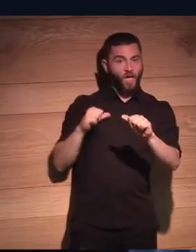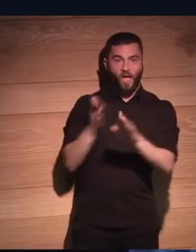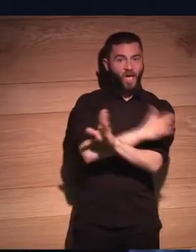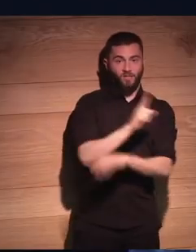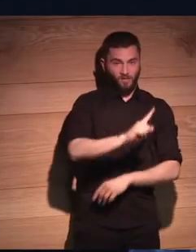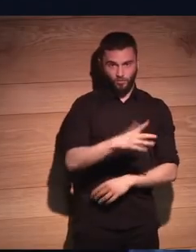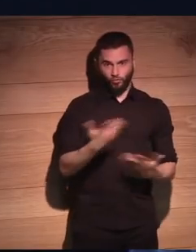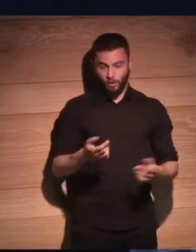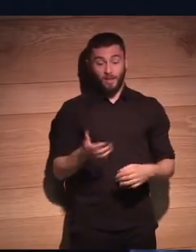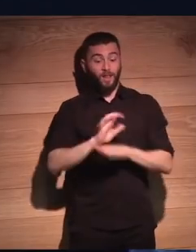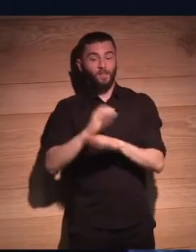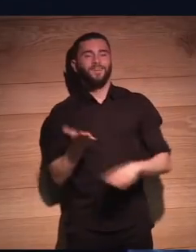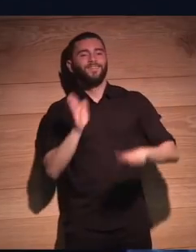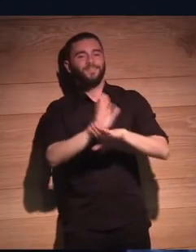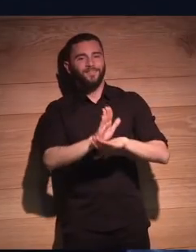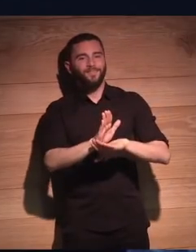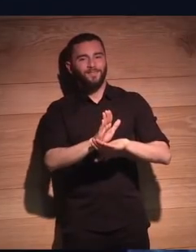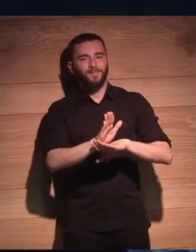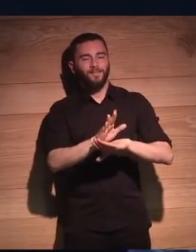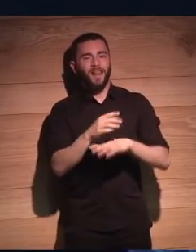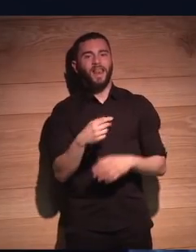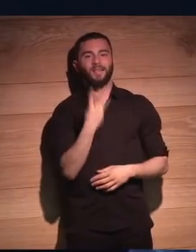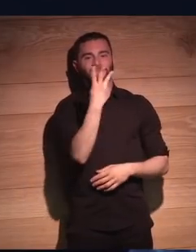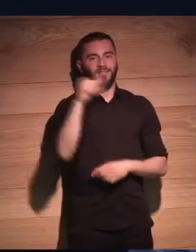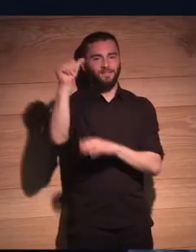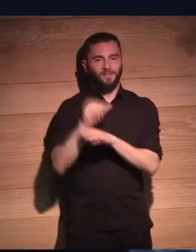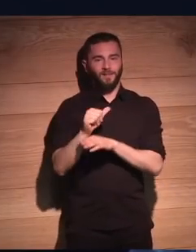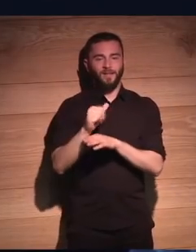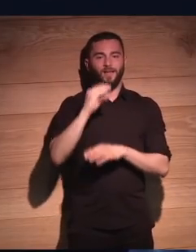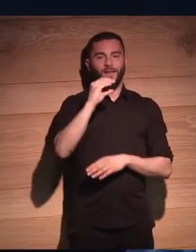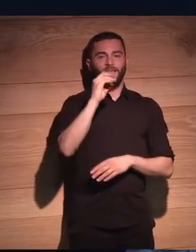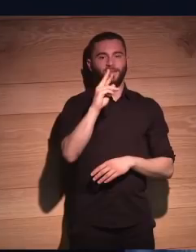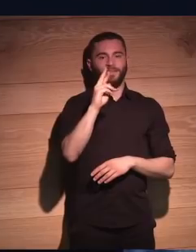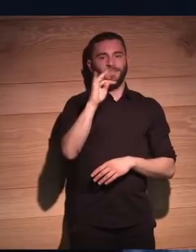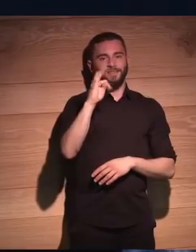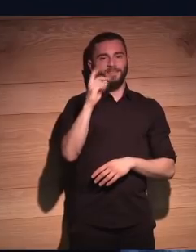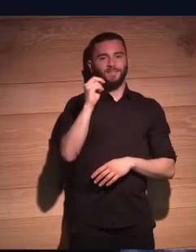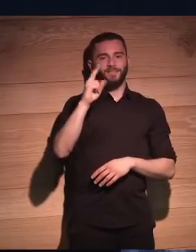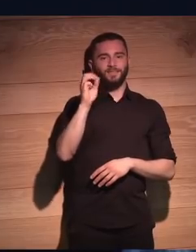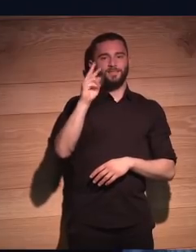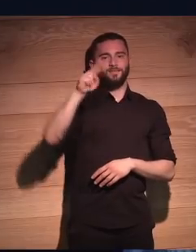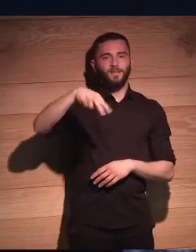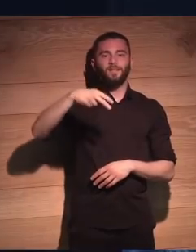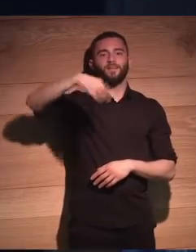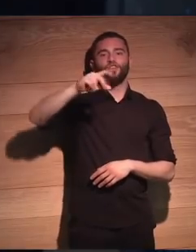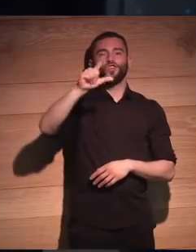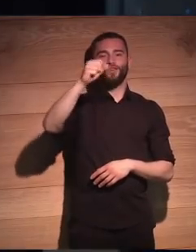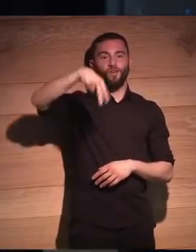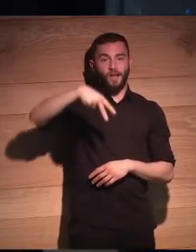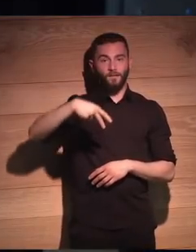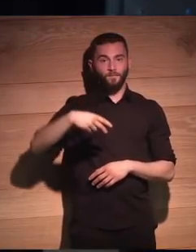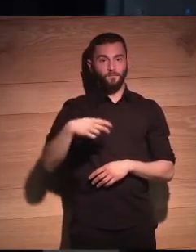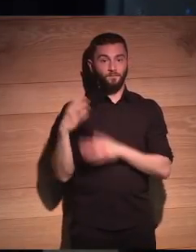se plasma luego en el cine, sobre todo en la trilogía de Christopher Nolan. En esa línea hay una cosa más que yo creo que es